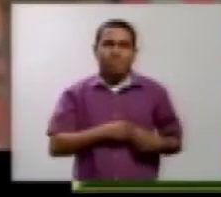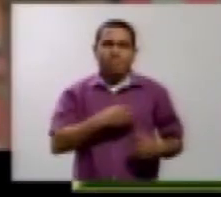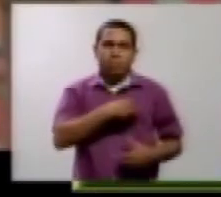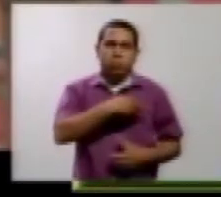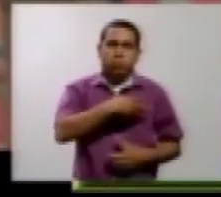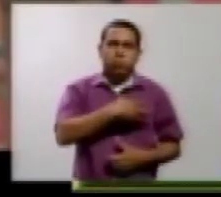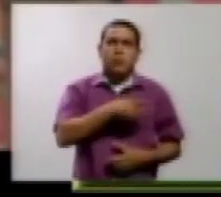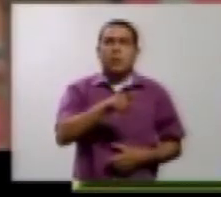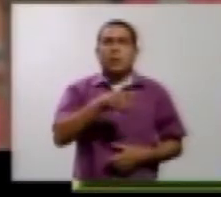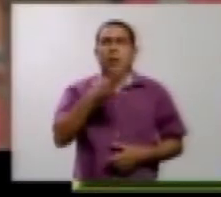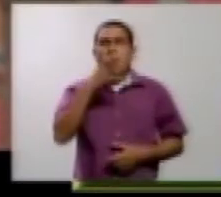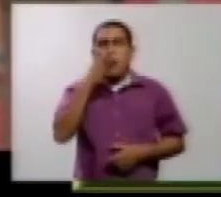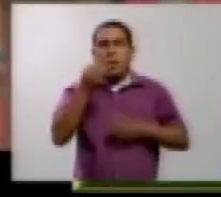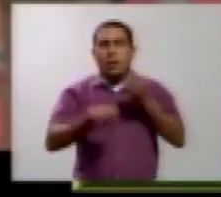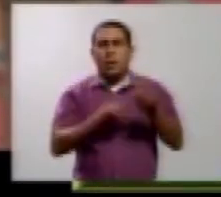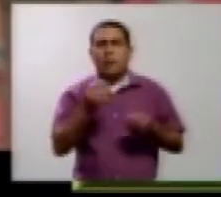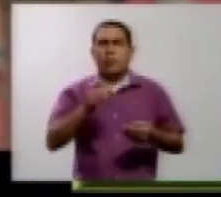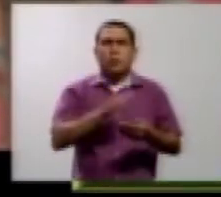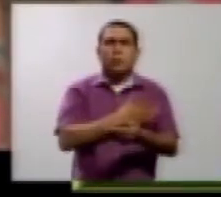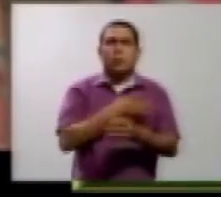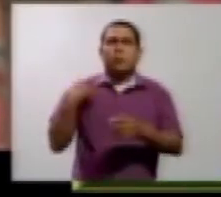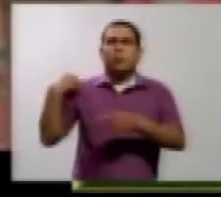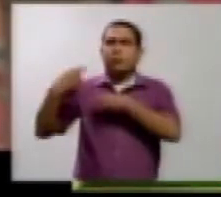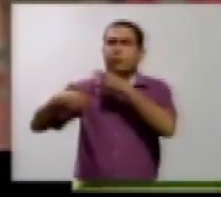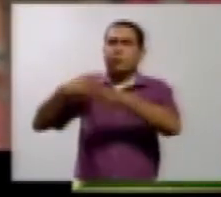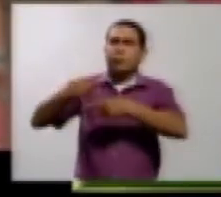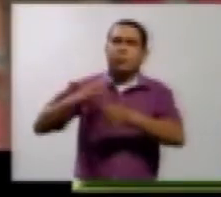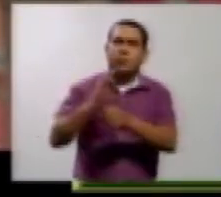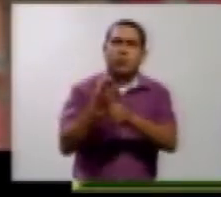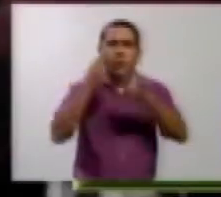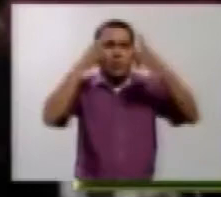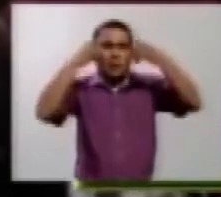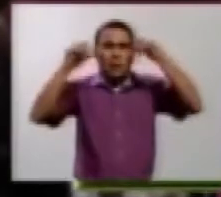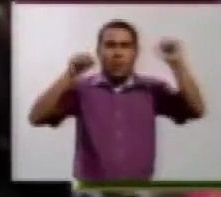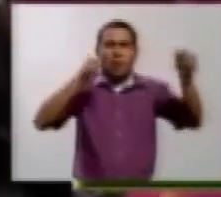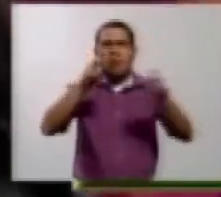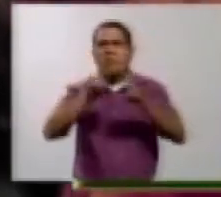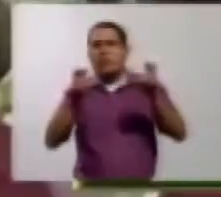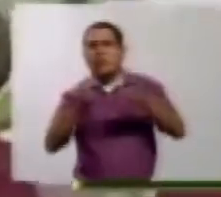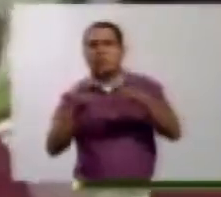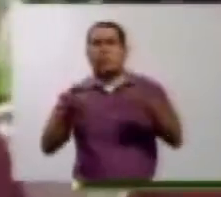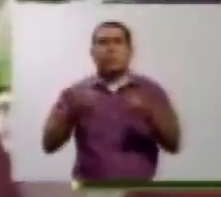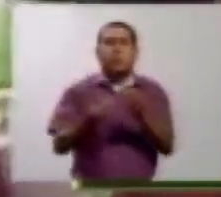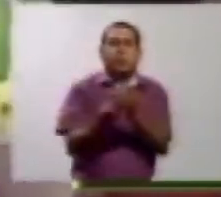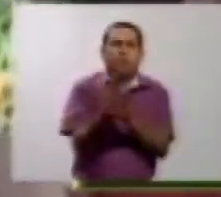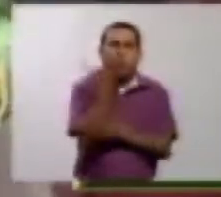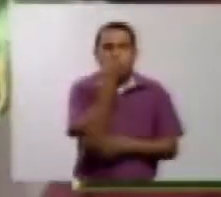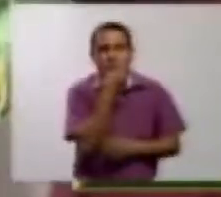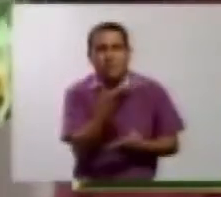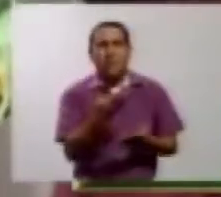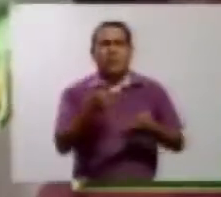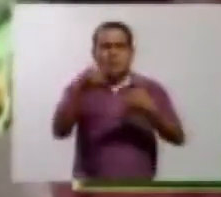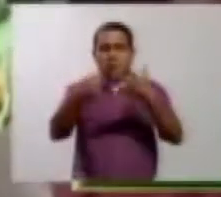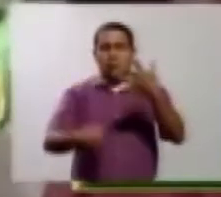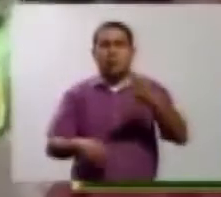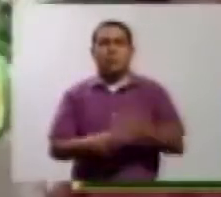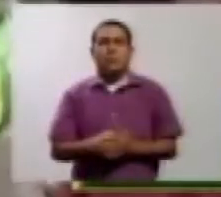es inmortalizado por exponer toda la tradición artística del carnaval con temas como Rosa, qué linda eres,